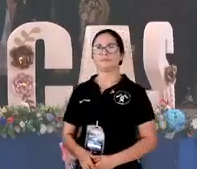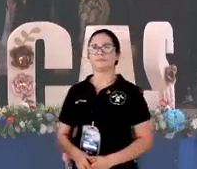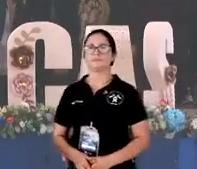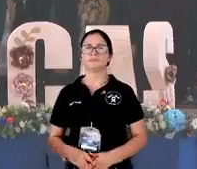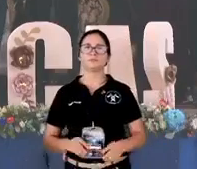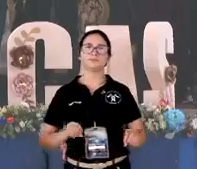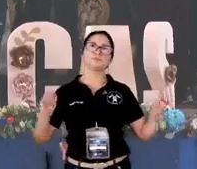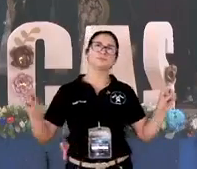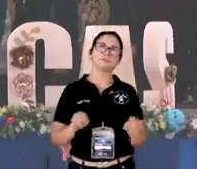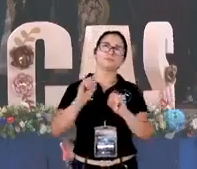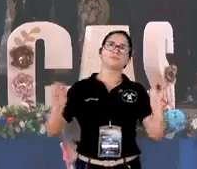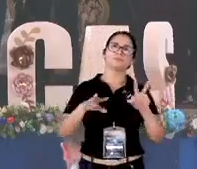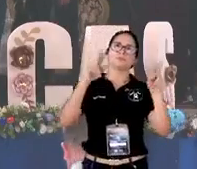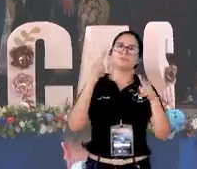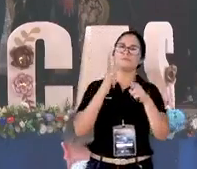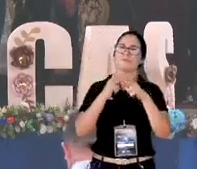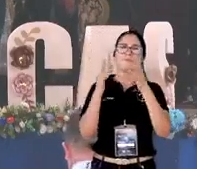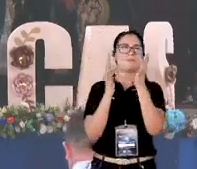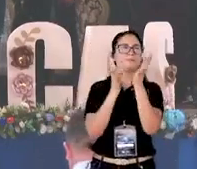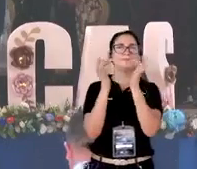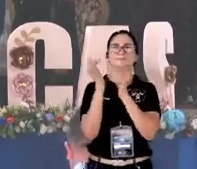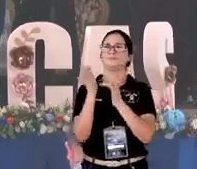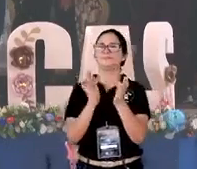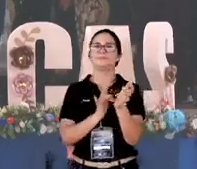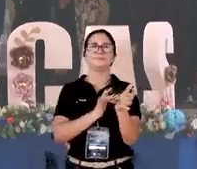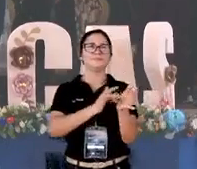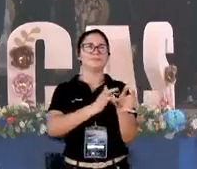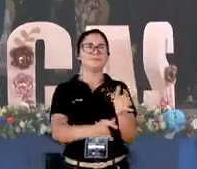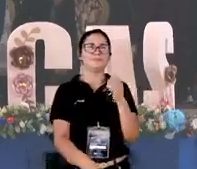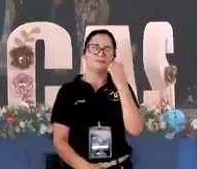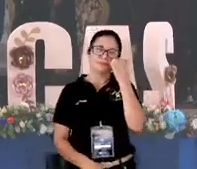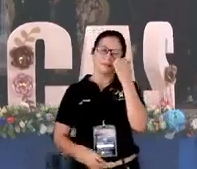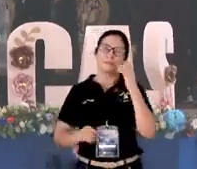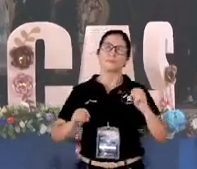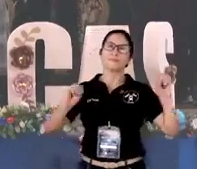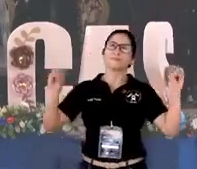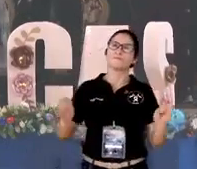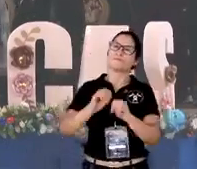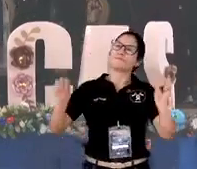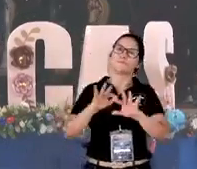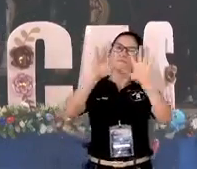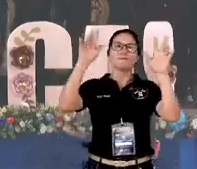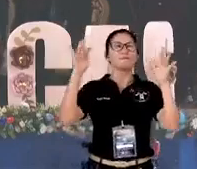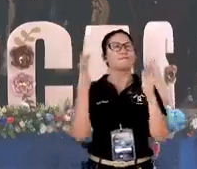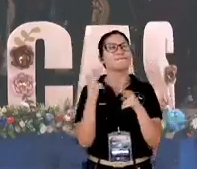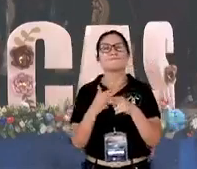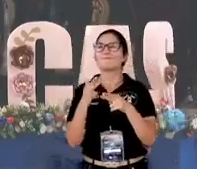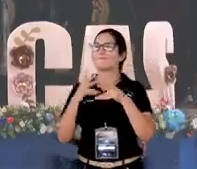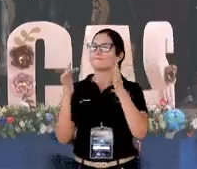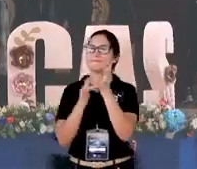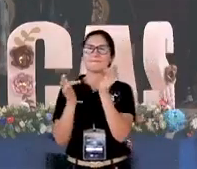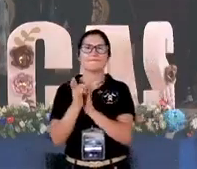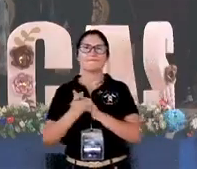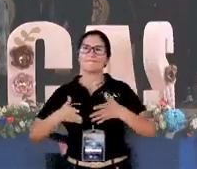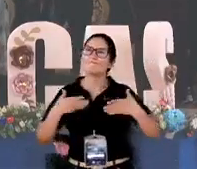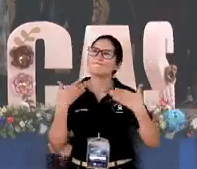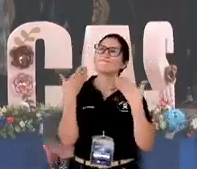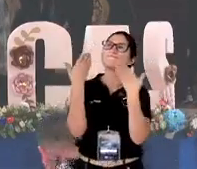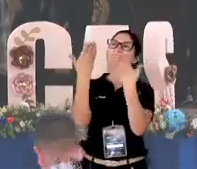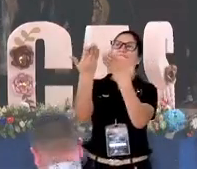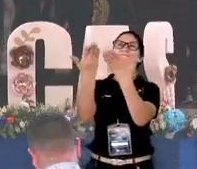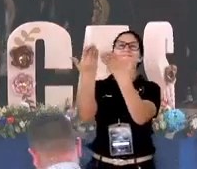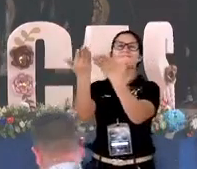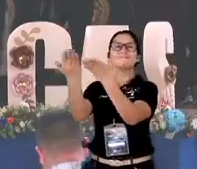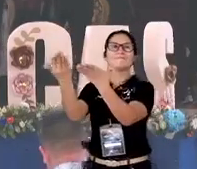Gloria al nombre del Señor Jesucristo. Gloria al nombre del Señor Jesús. Demos una alabanza a nuestro Dios.